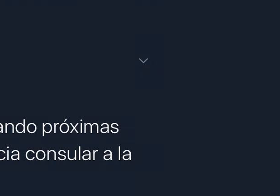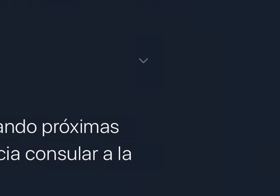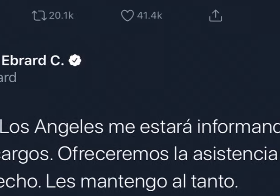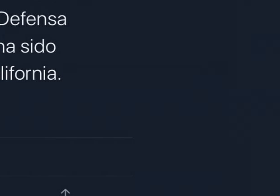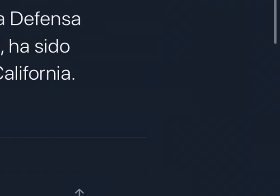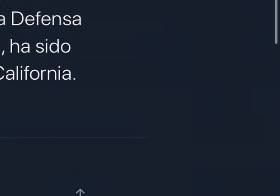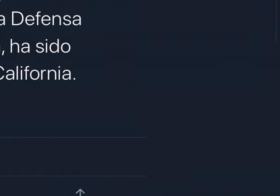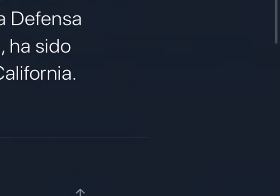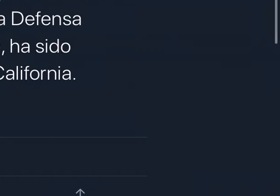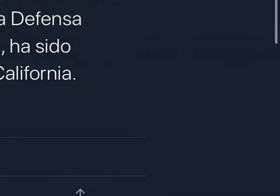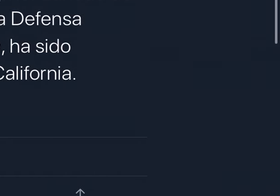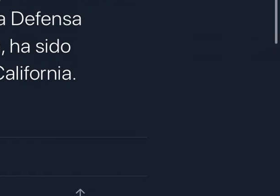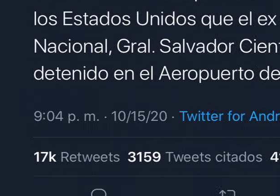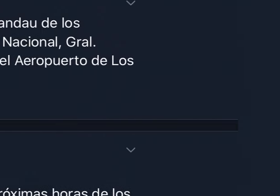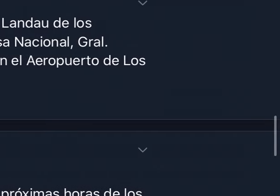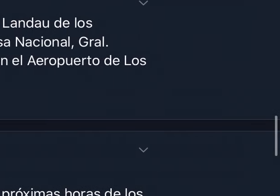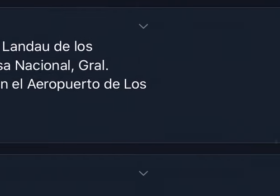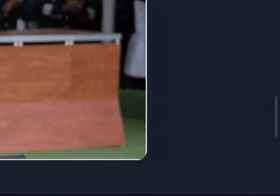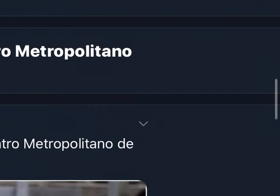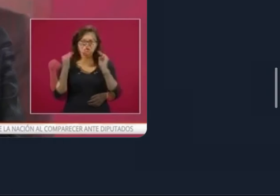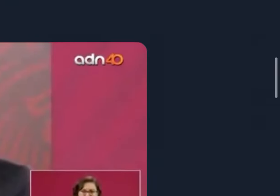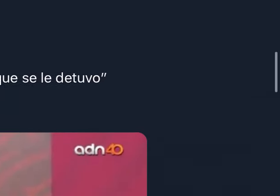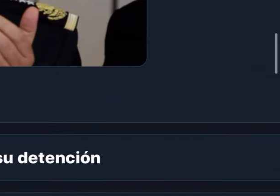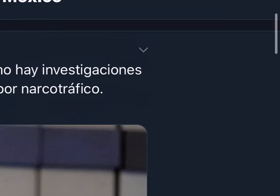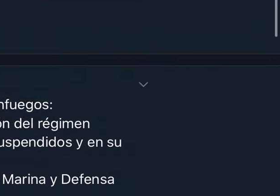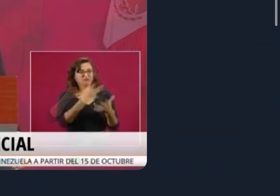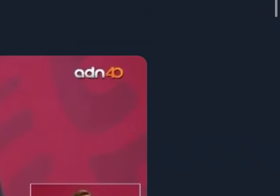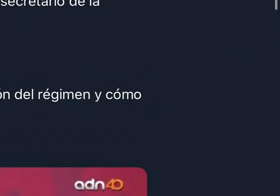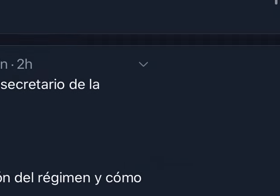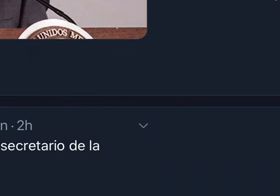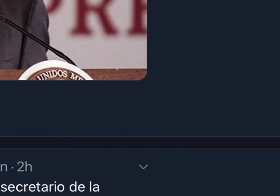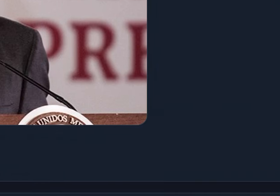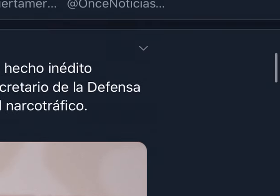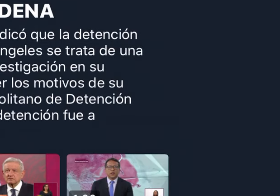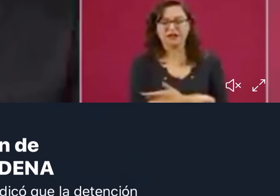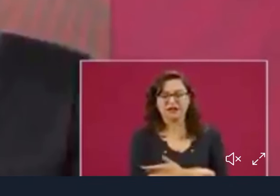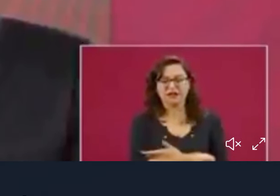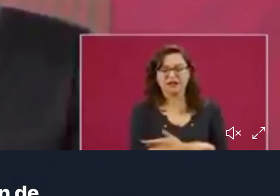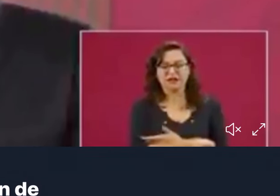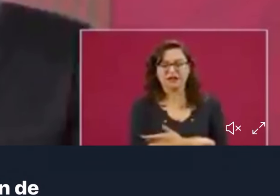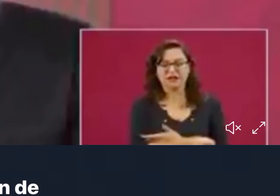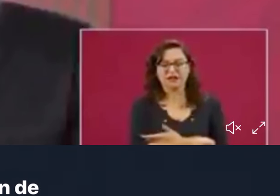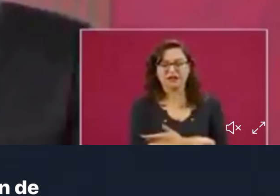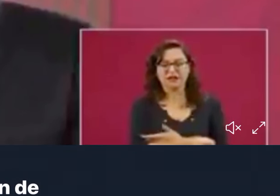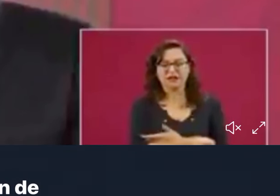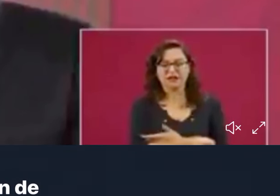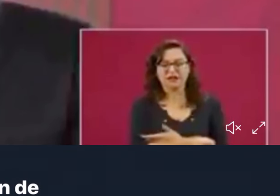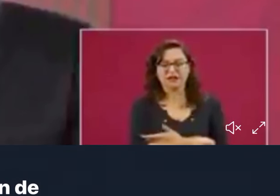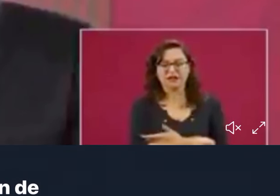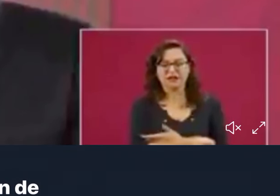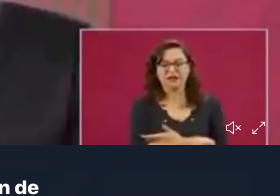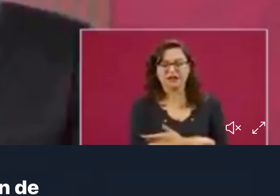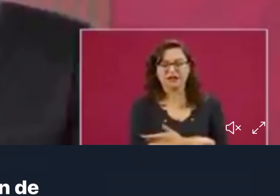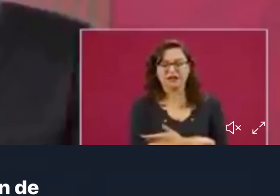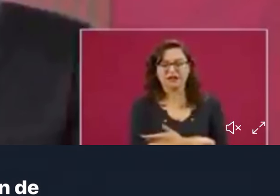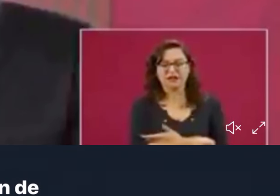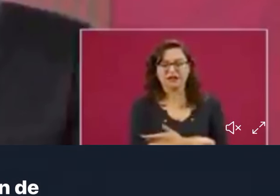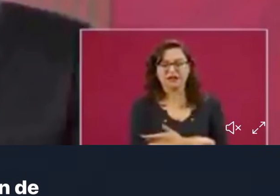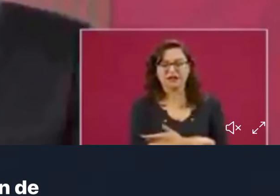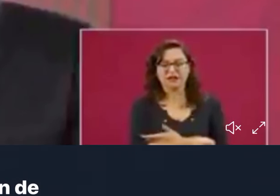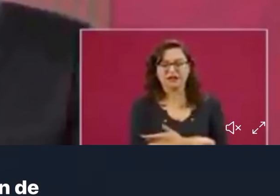ahora el presidente de la república en su conferencia mañanera calificó el hecho como y neto va a escuchar un pequeño